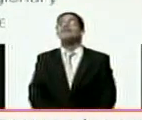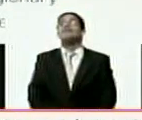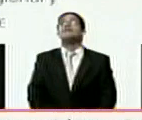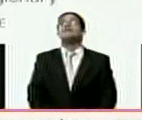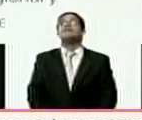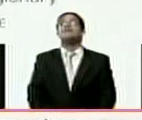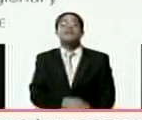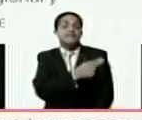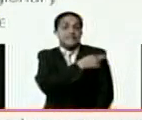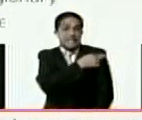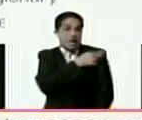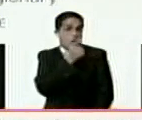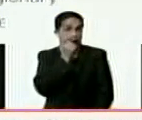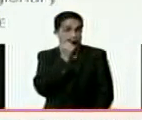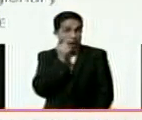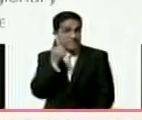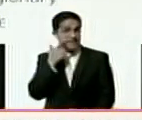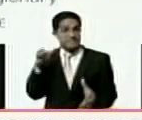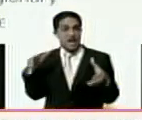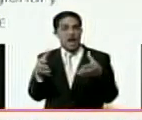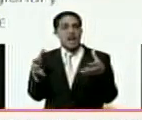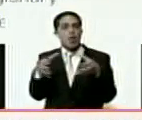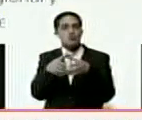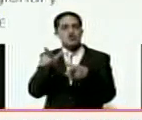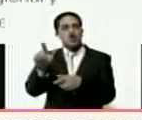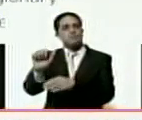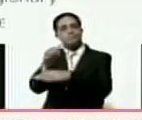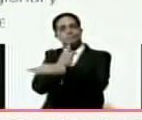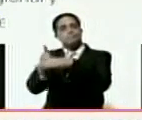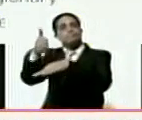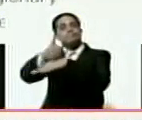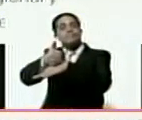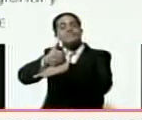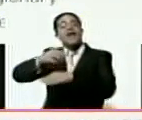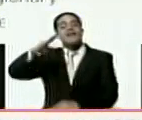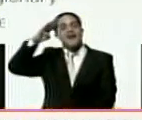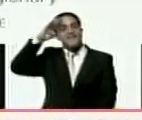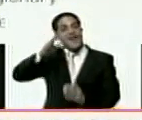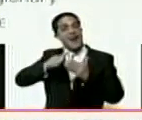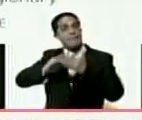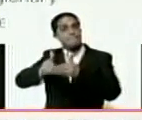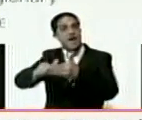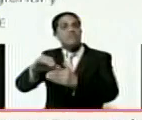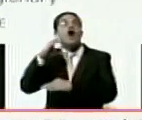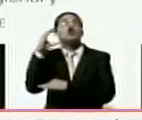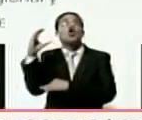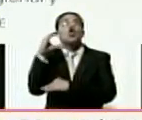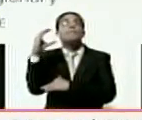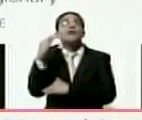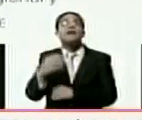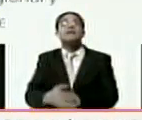Foller reunido con el general, el mayor general de la Armada Colombiana, Luis Navarro Jiménez.